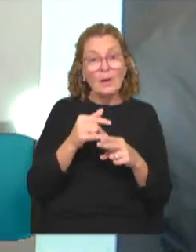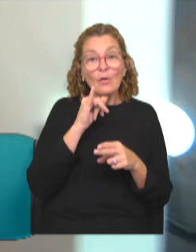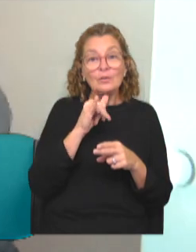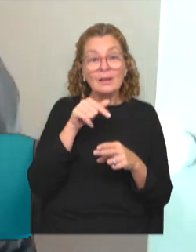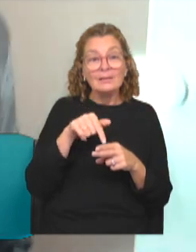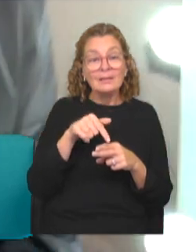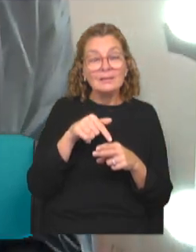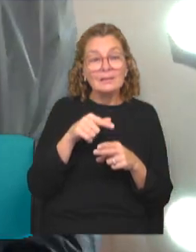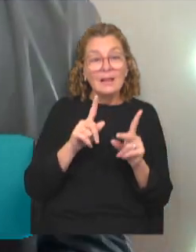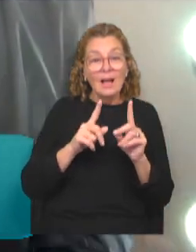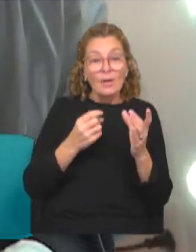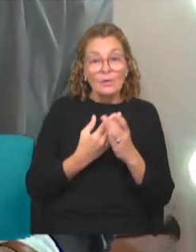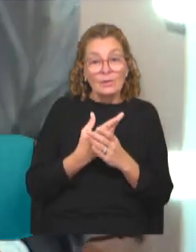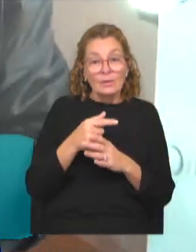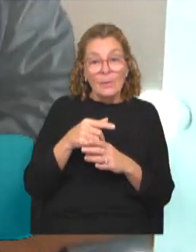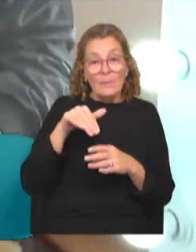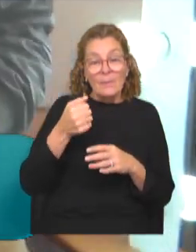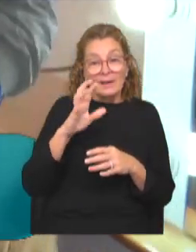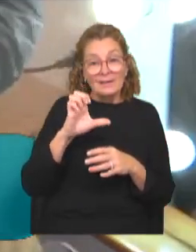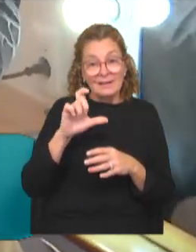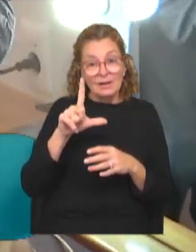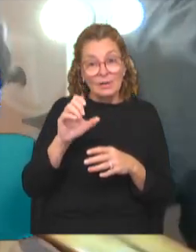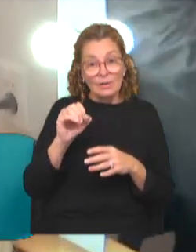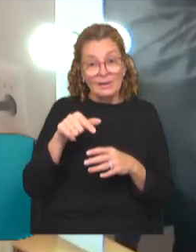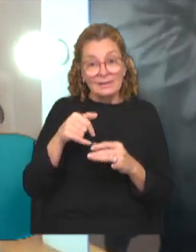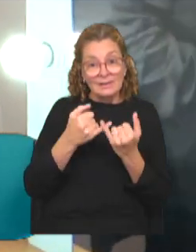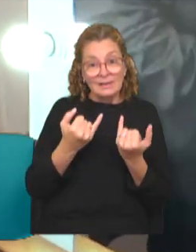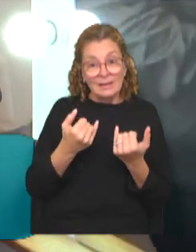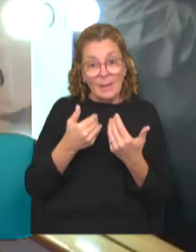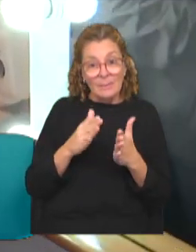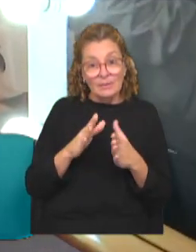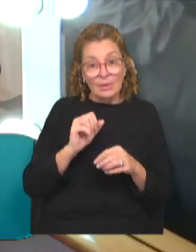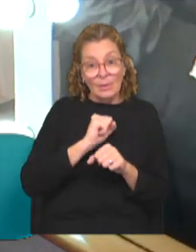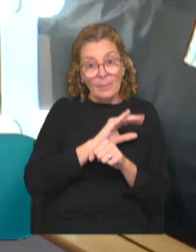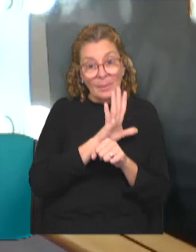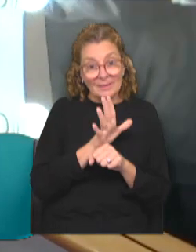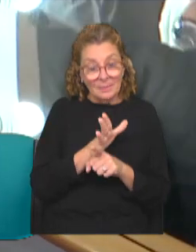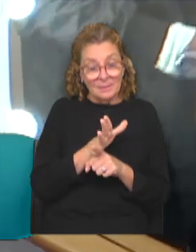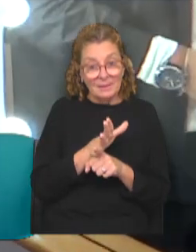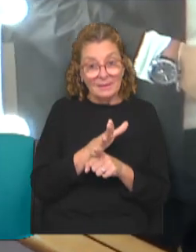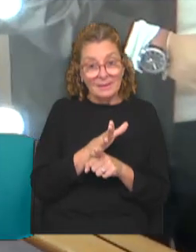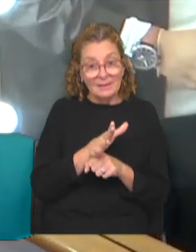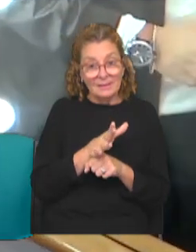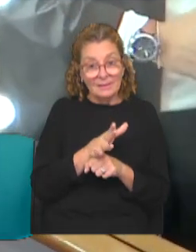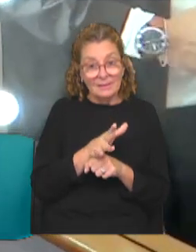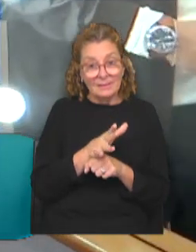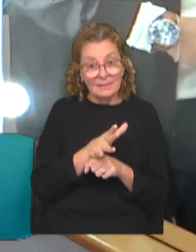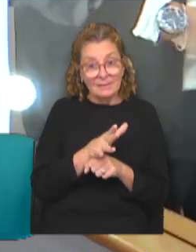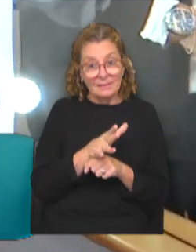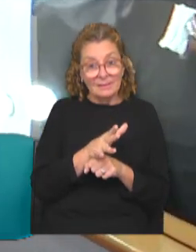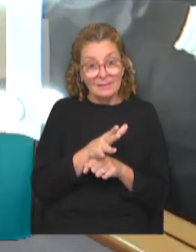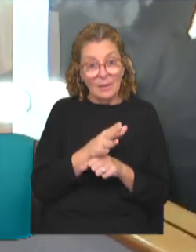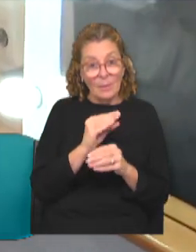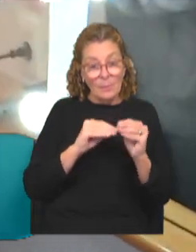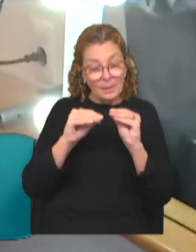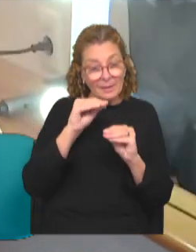esta maravilla novedosa. Bueno, soy Marcelo. Esta idea comenzó en tiempos de pandemia, ¿verdad? Era un plan